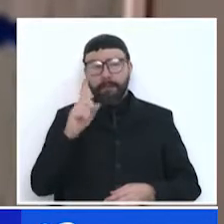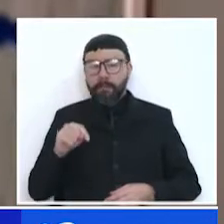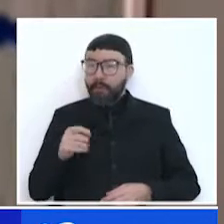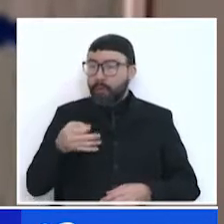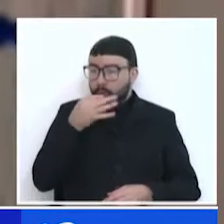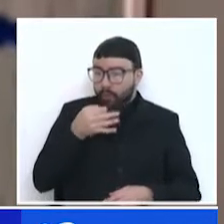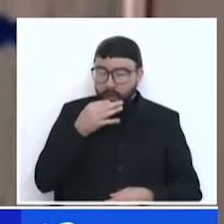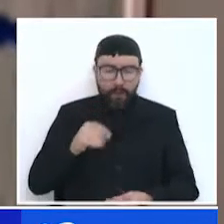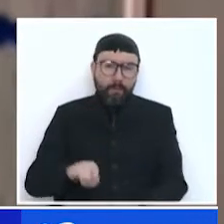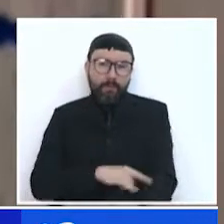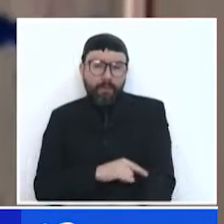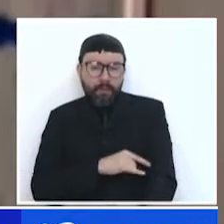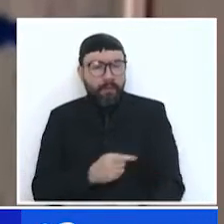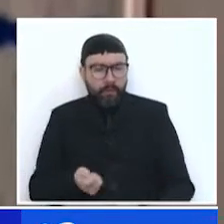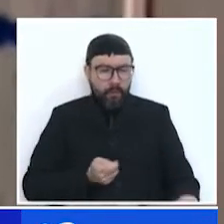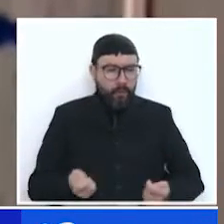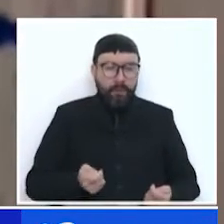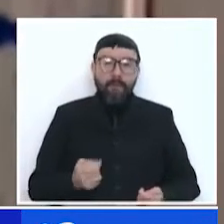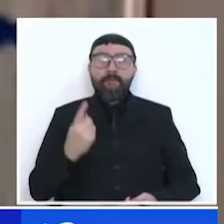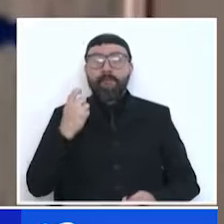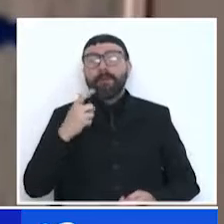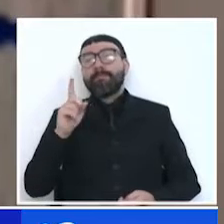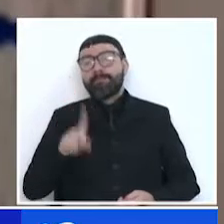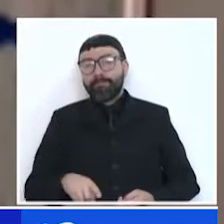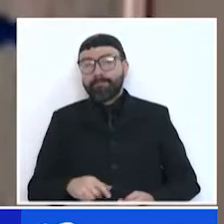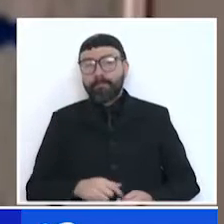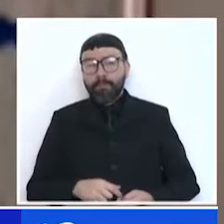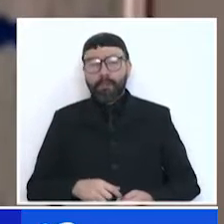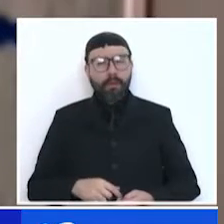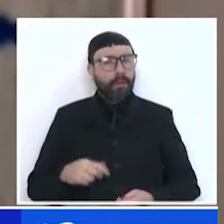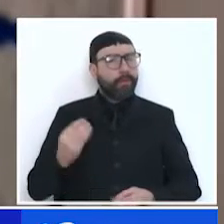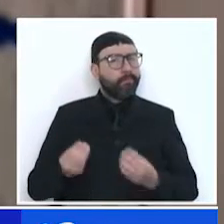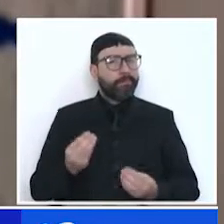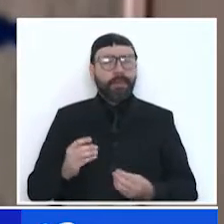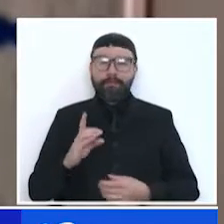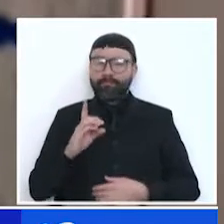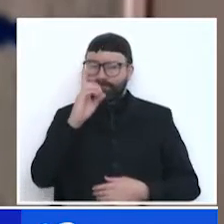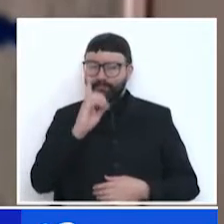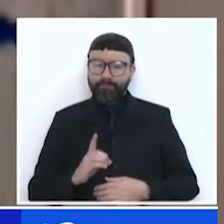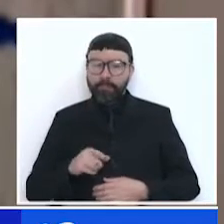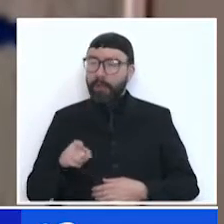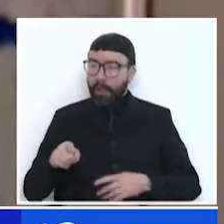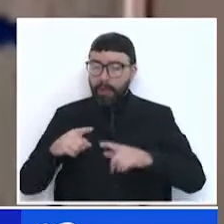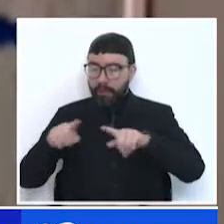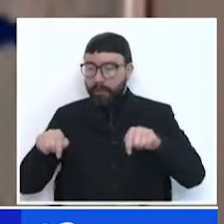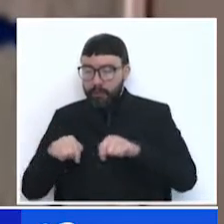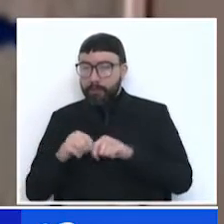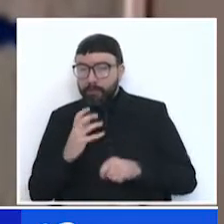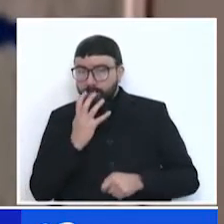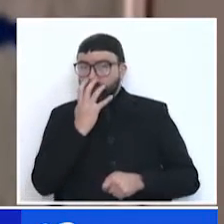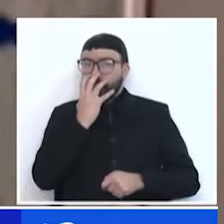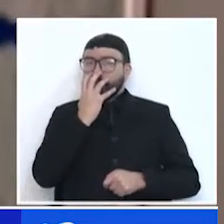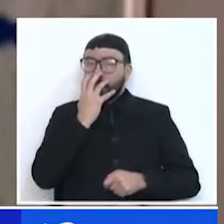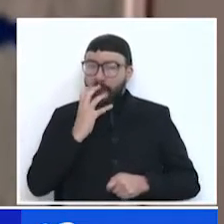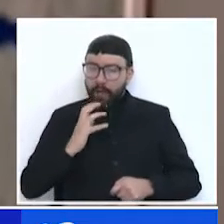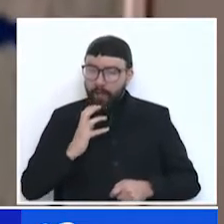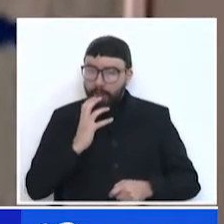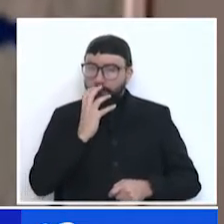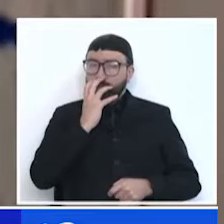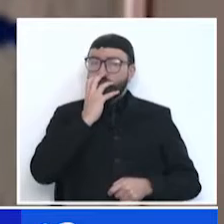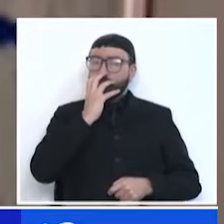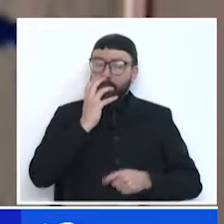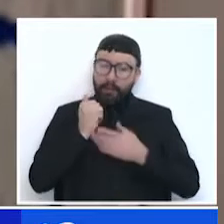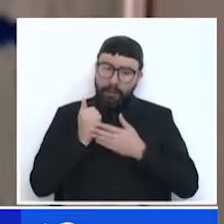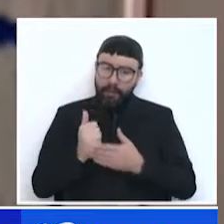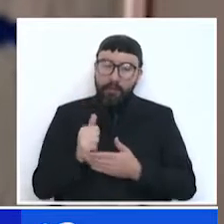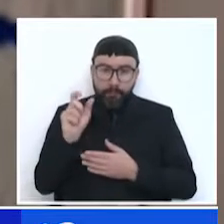trazadores para el manejo de estos pacientes. Tomamos la decisión de tener esos ventiladores como respaldo y mirar la posibilidad